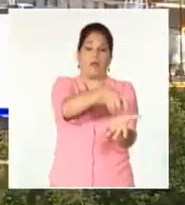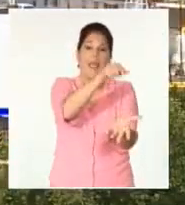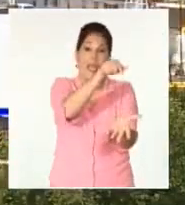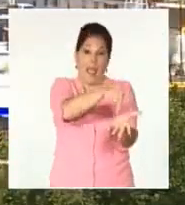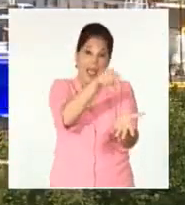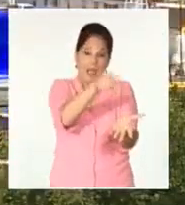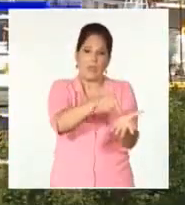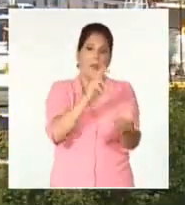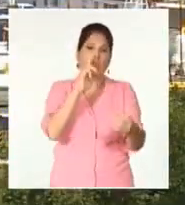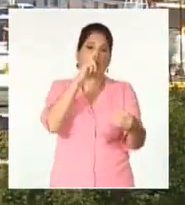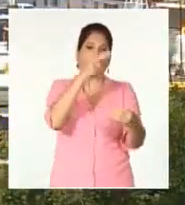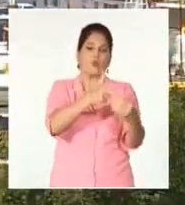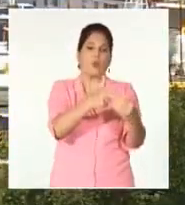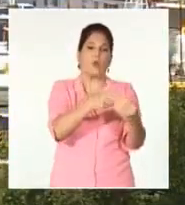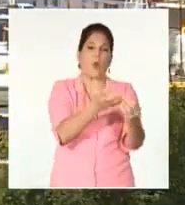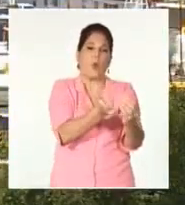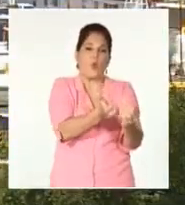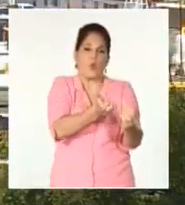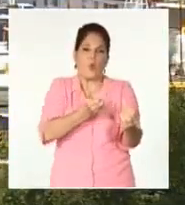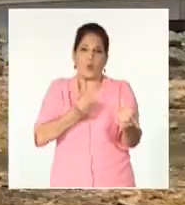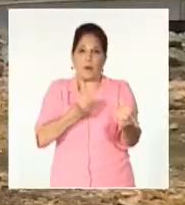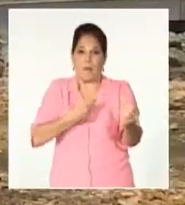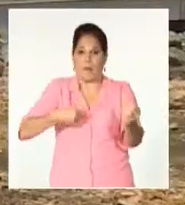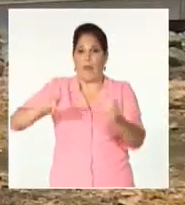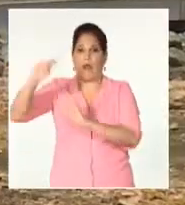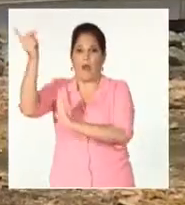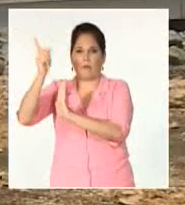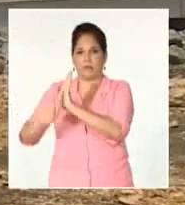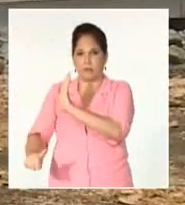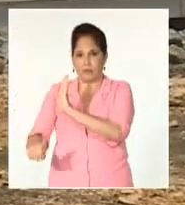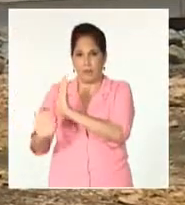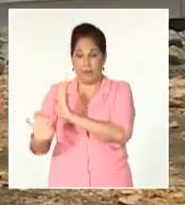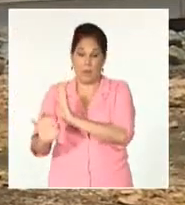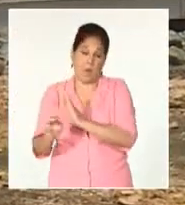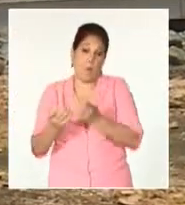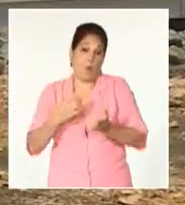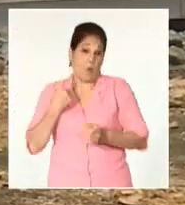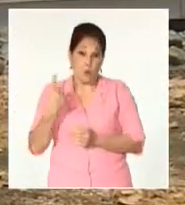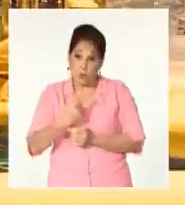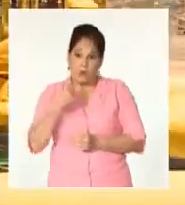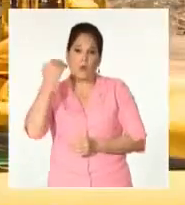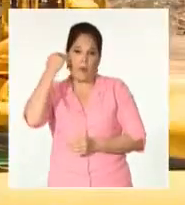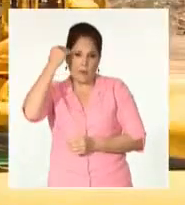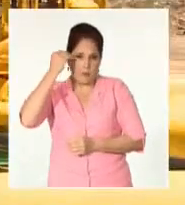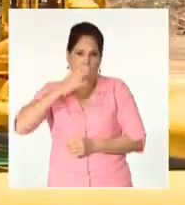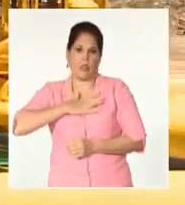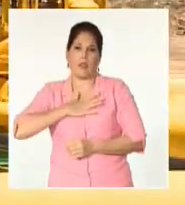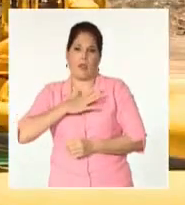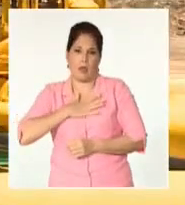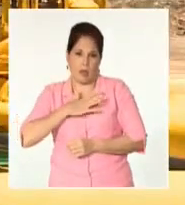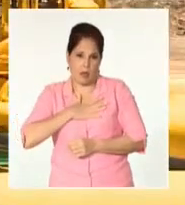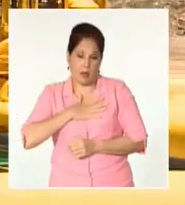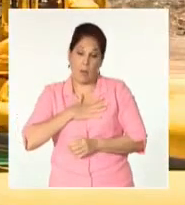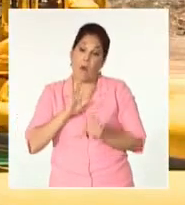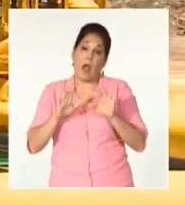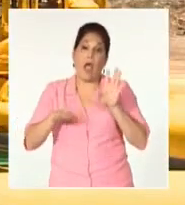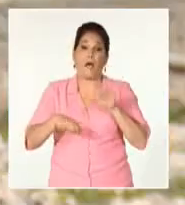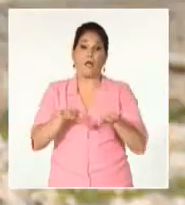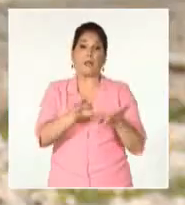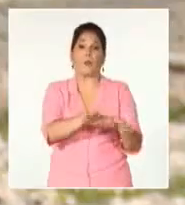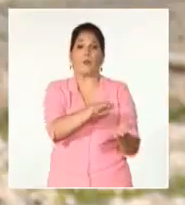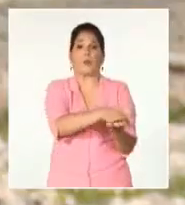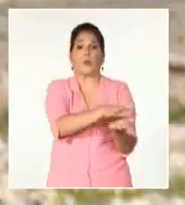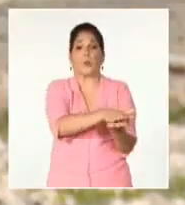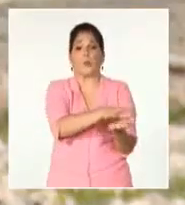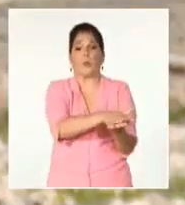cubrir las necesidades de generación eléctrica, ya que Energas tenía capacidades no utilizadas e instaladas.